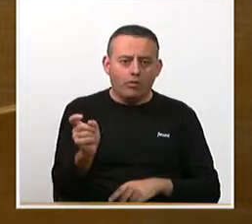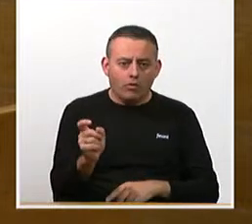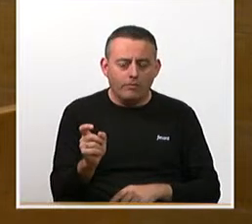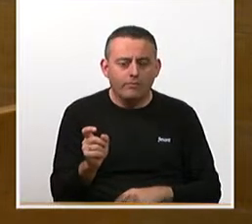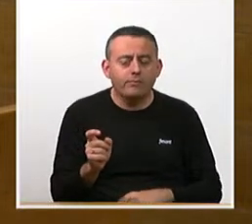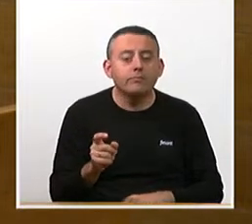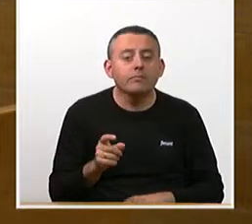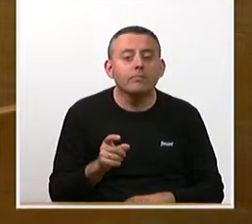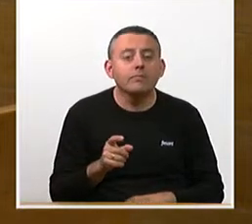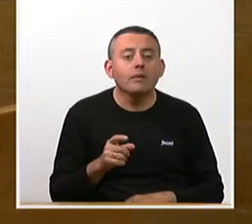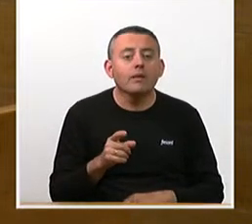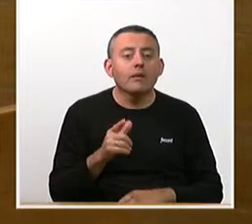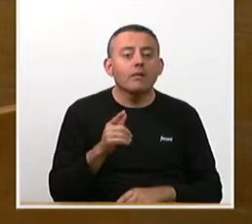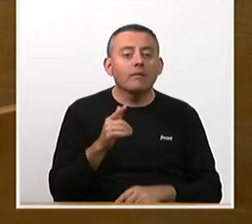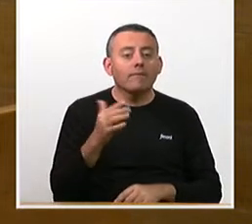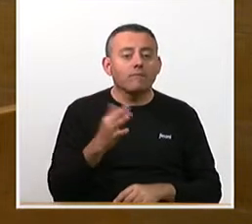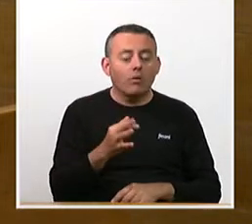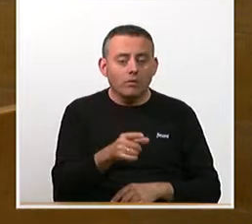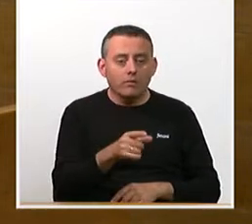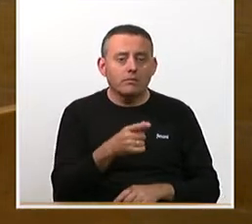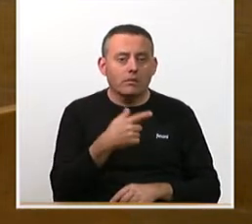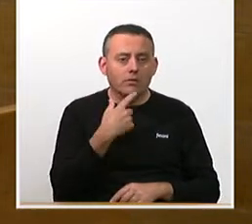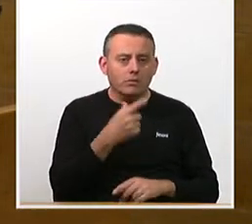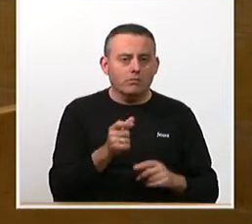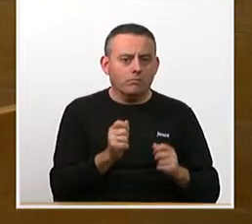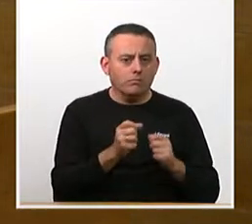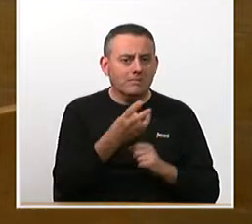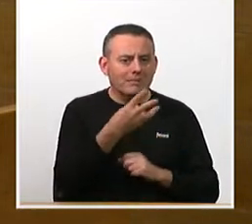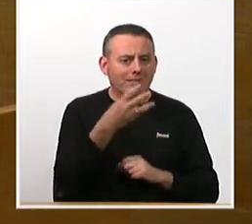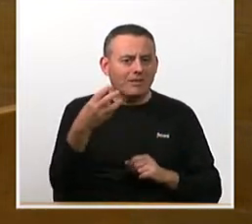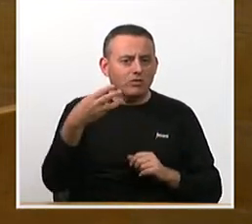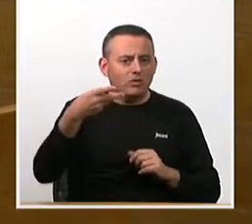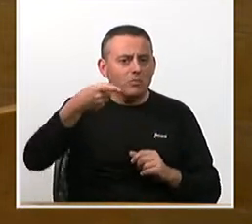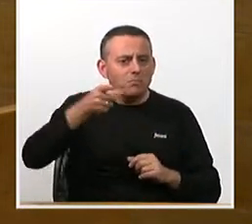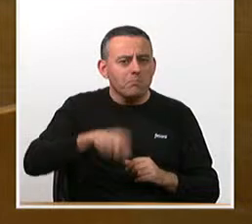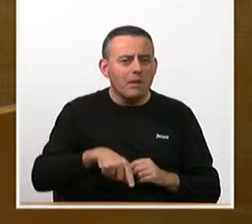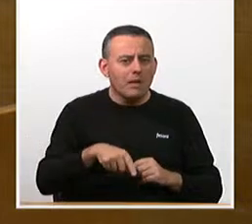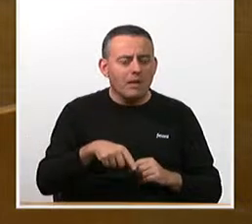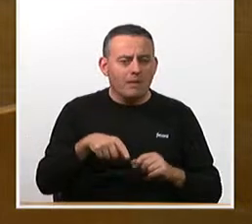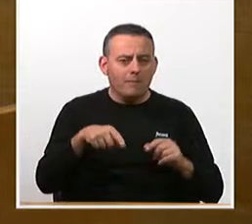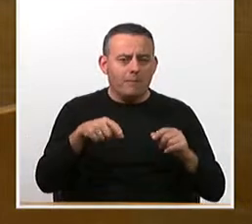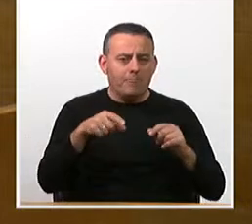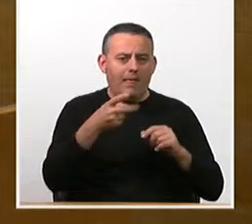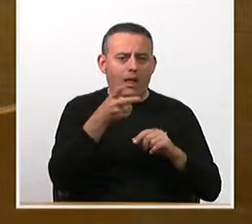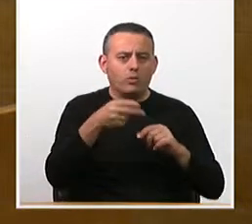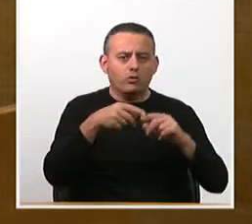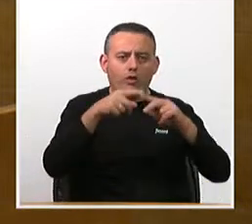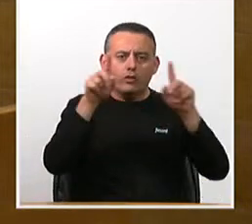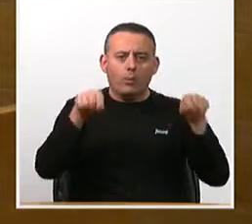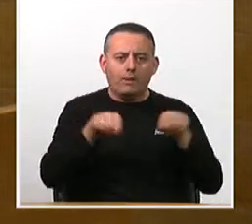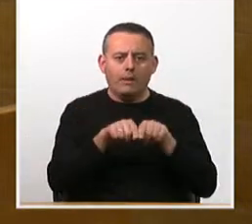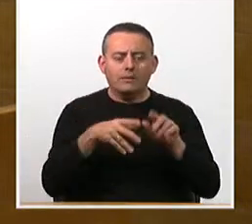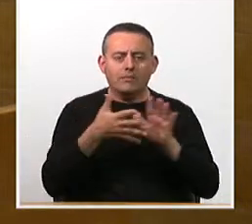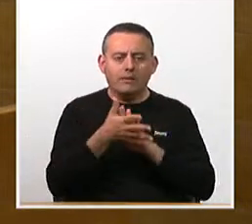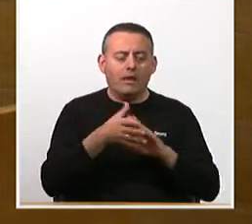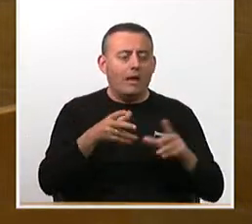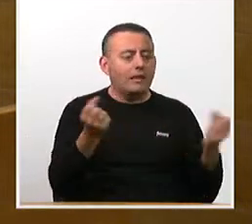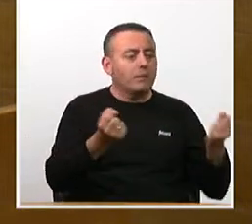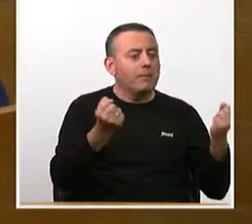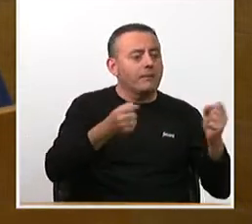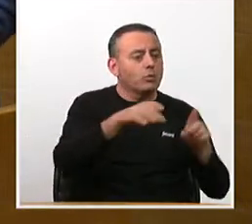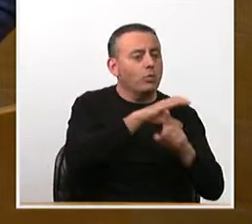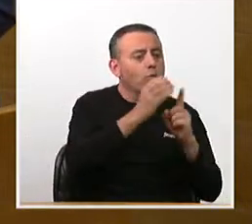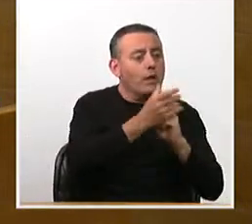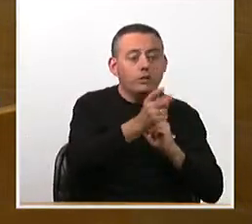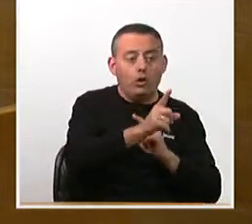418,000 pagó más de 300,000 en nóminas ustedes no dedicaban el dinero al a las idades culturales lo dedicaban